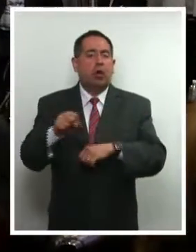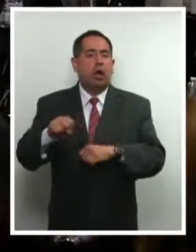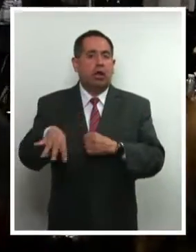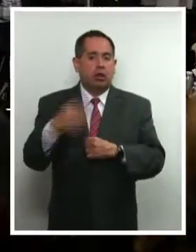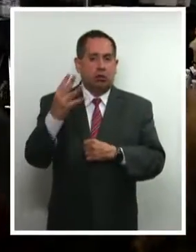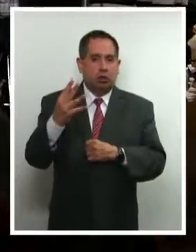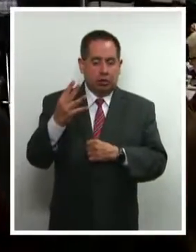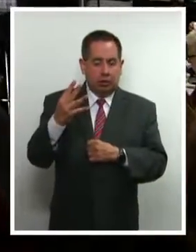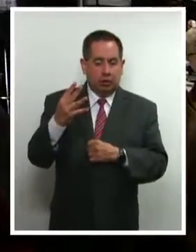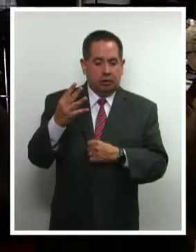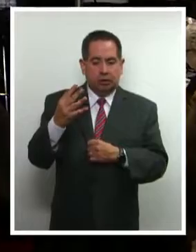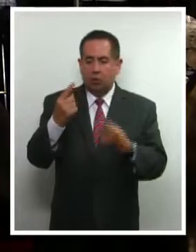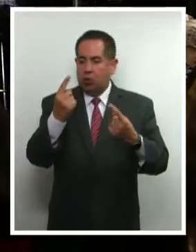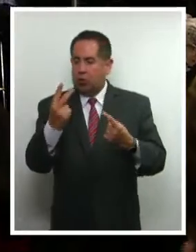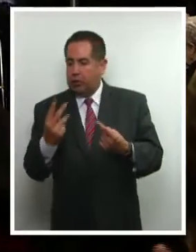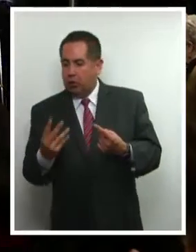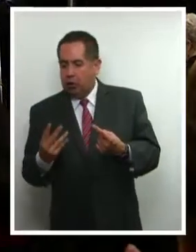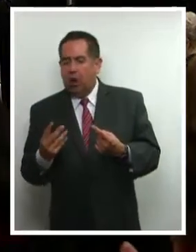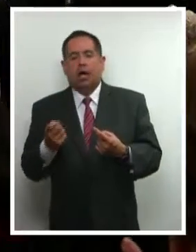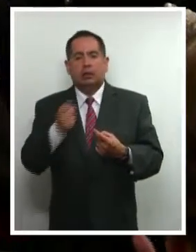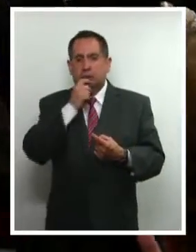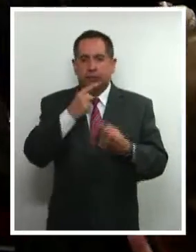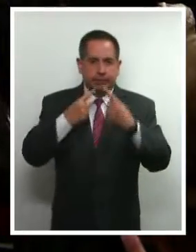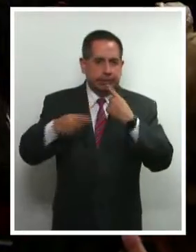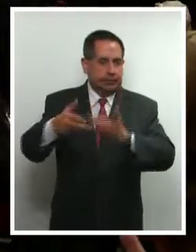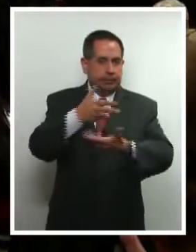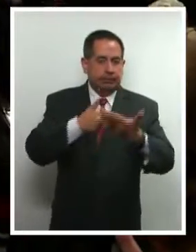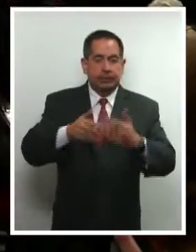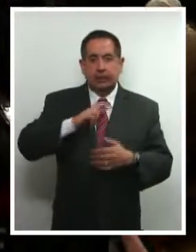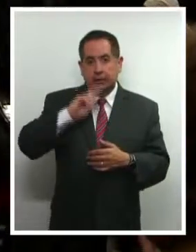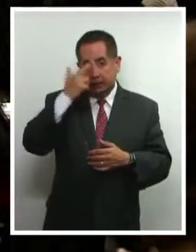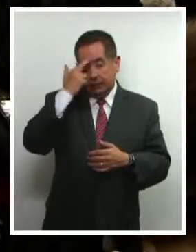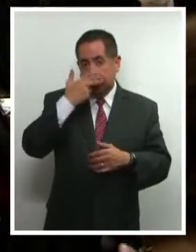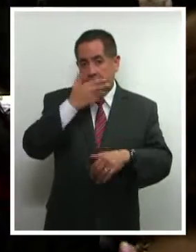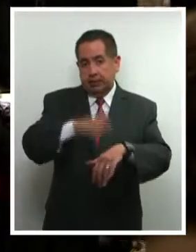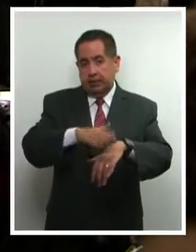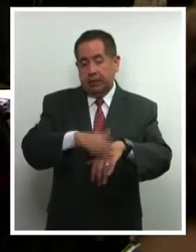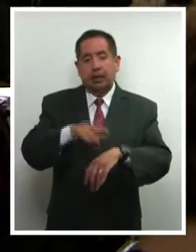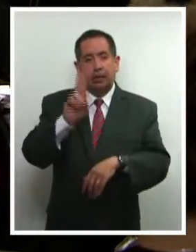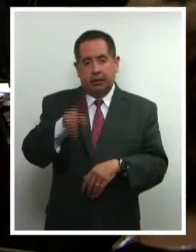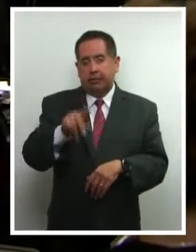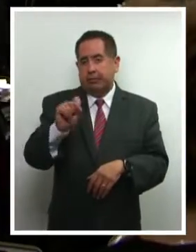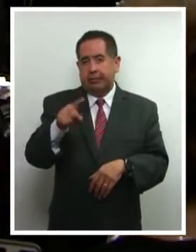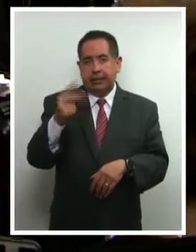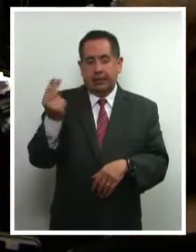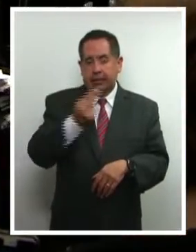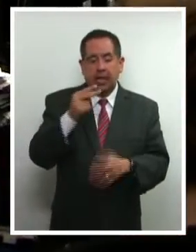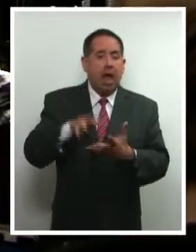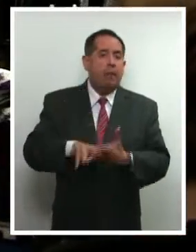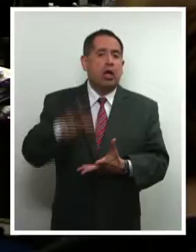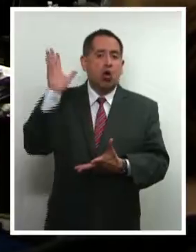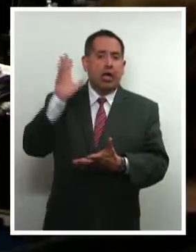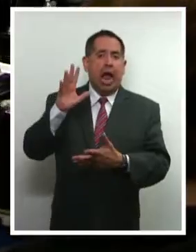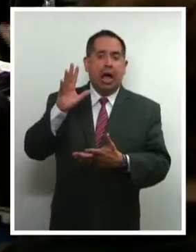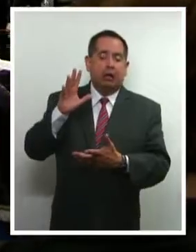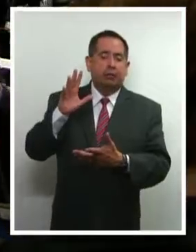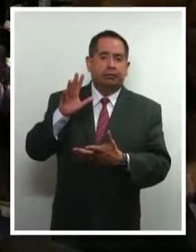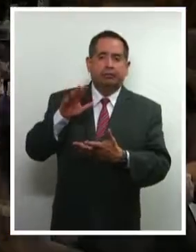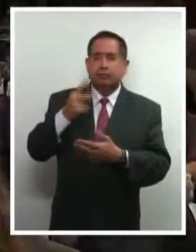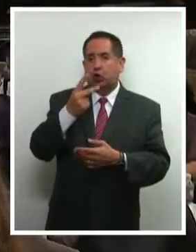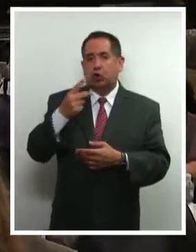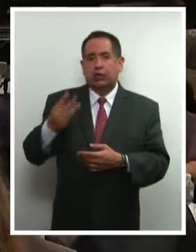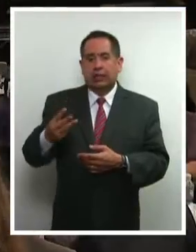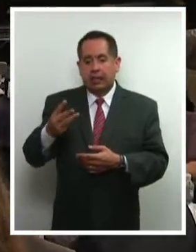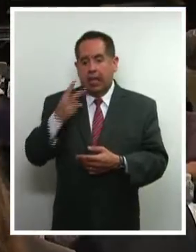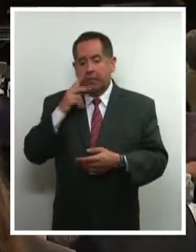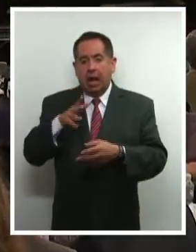4 numerales que está a consideración del Pleno, recordando que también se necesita una mayoría calificada para que